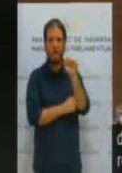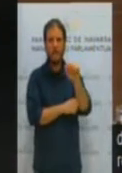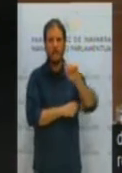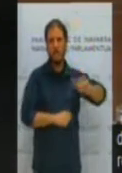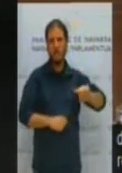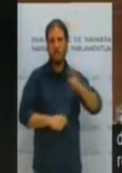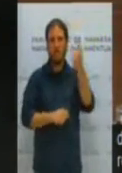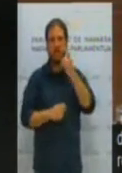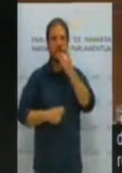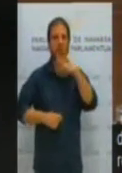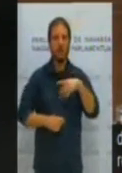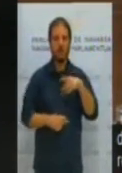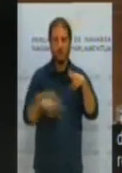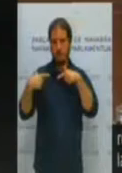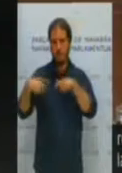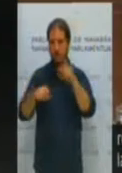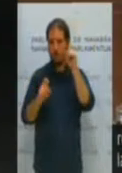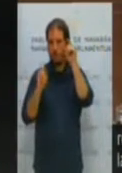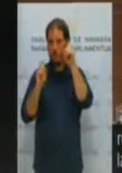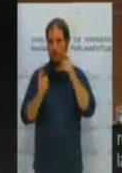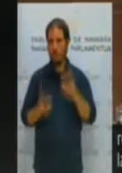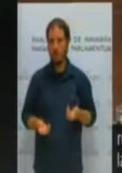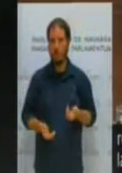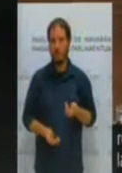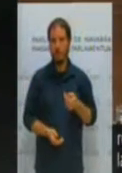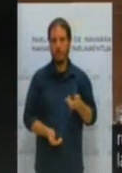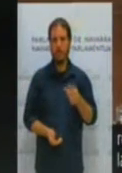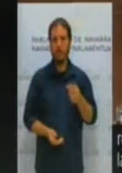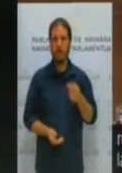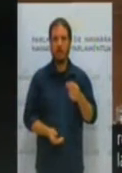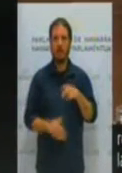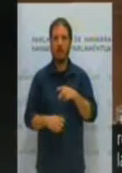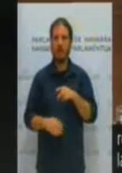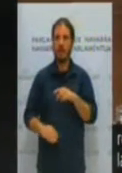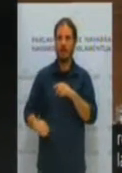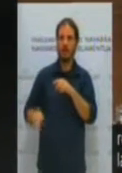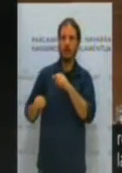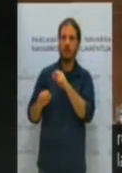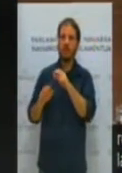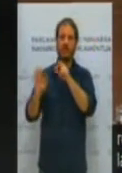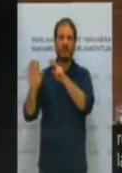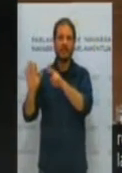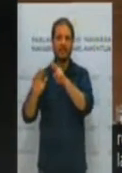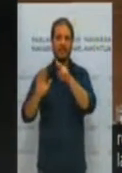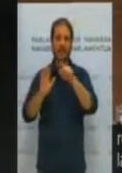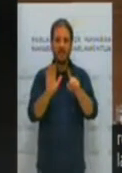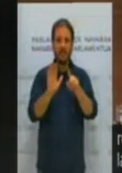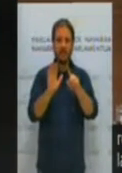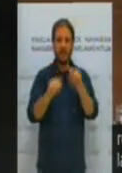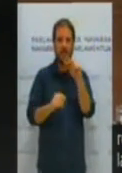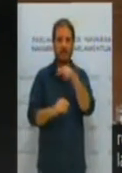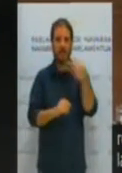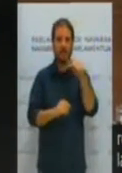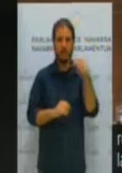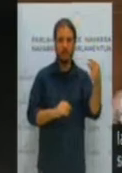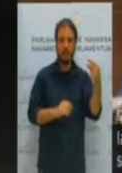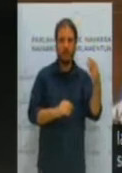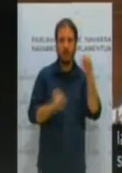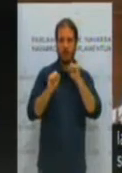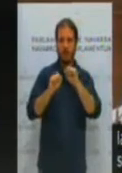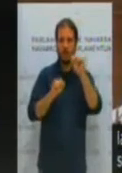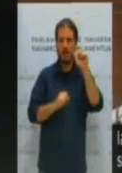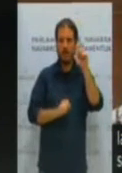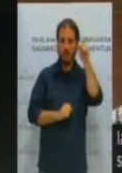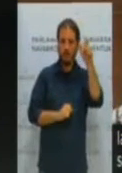De las 76 resoluciones que el Defensor del Pueblo hubo de dictar sobre educación, el departamento de la